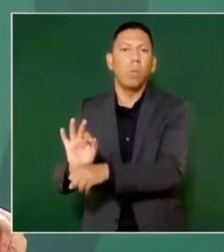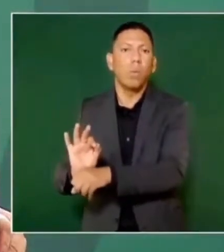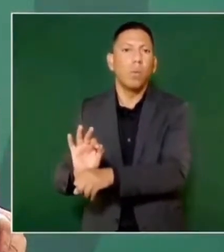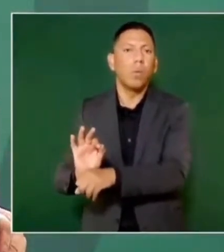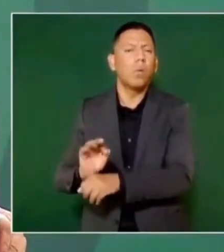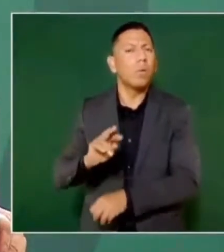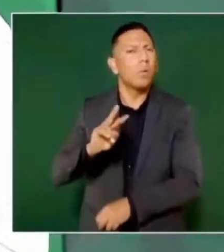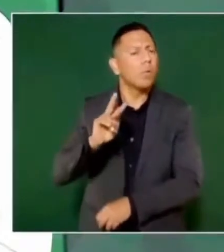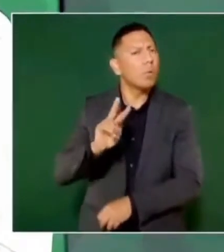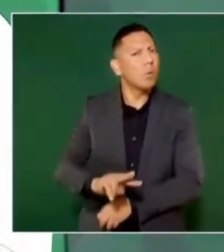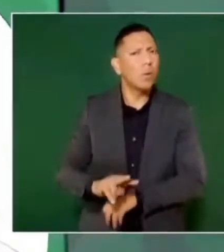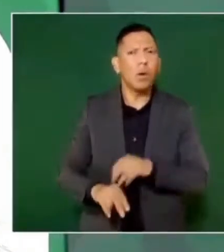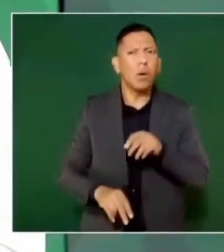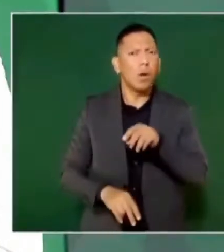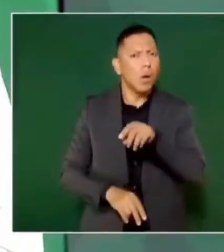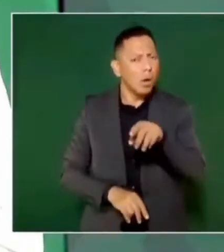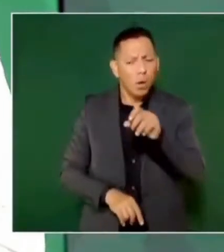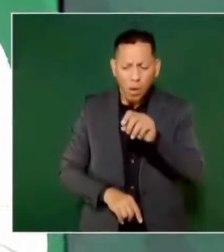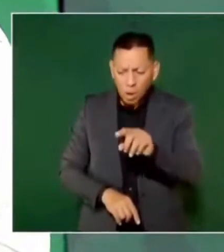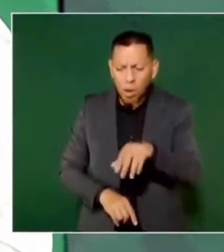confiesan que habían participado.